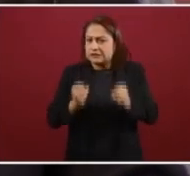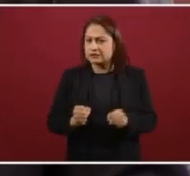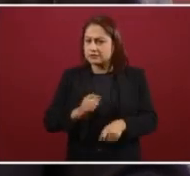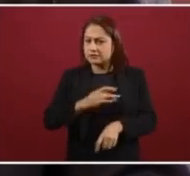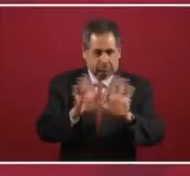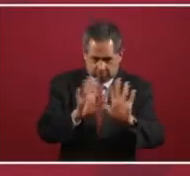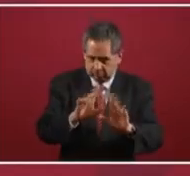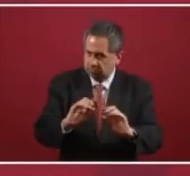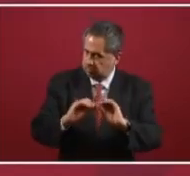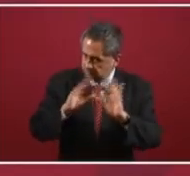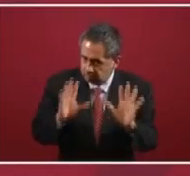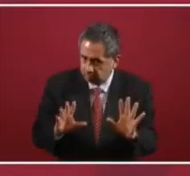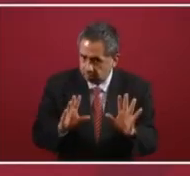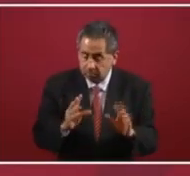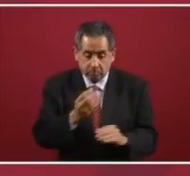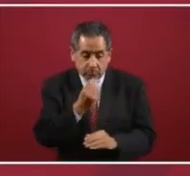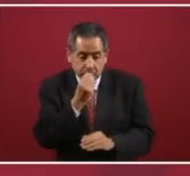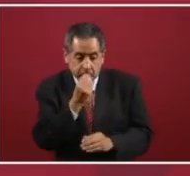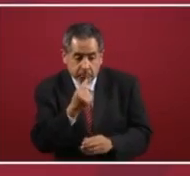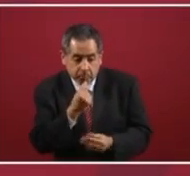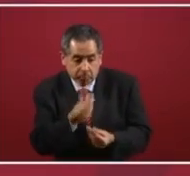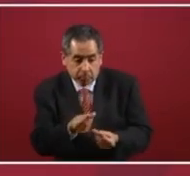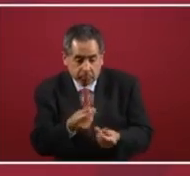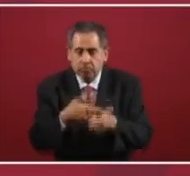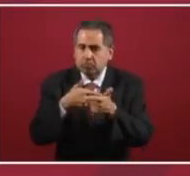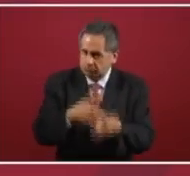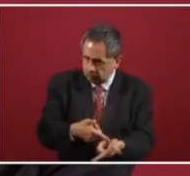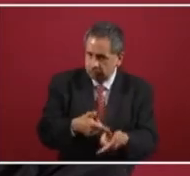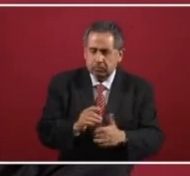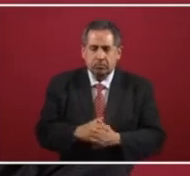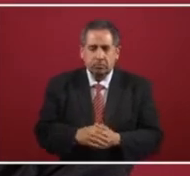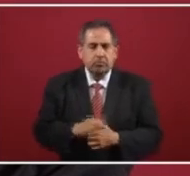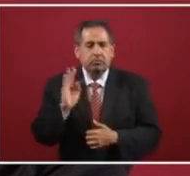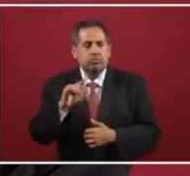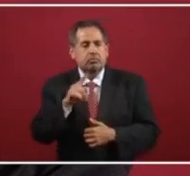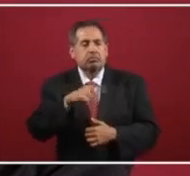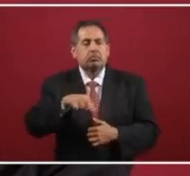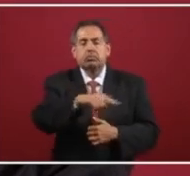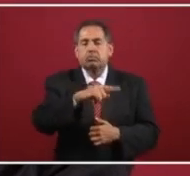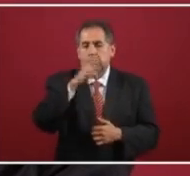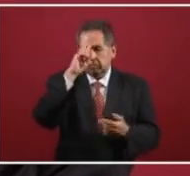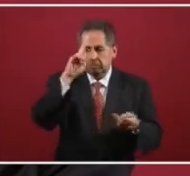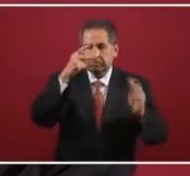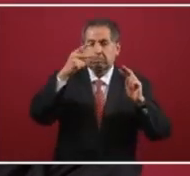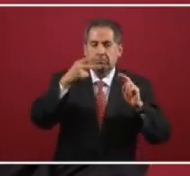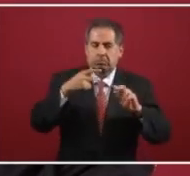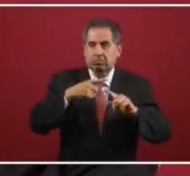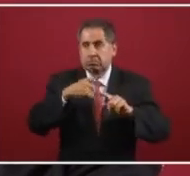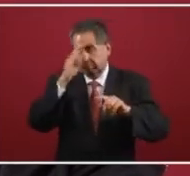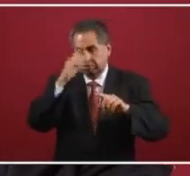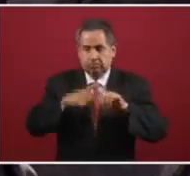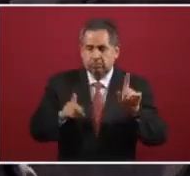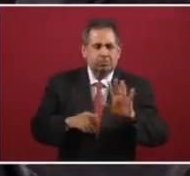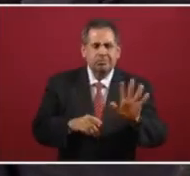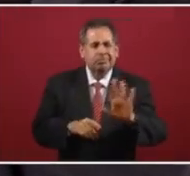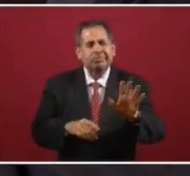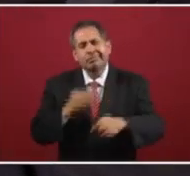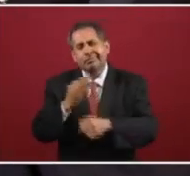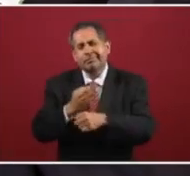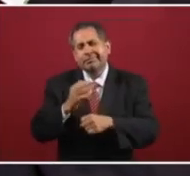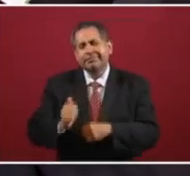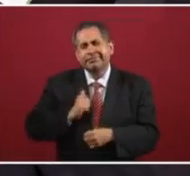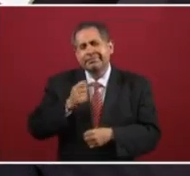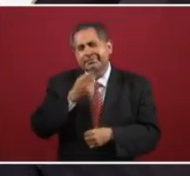titular del Ejecutivo aclaró los términos en los que se firmó el contrato con el Sindicato de Petróleos Mexicanos. Aprovecho